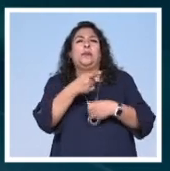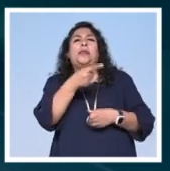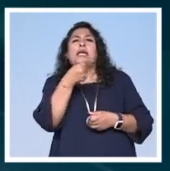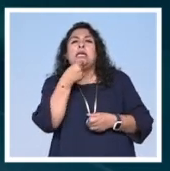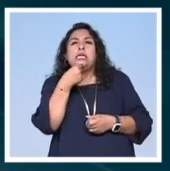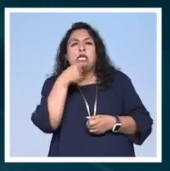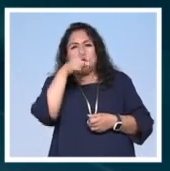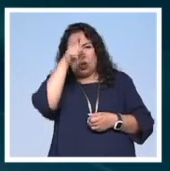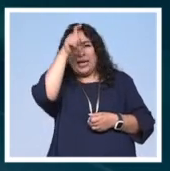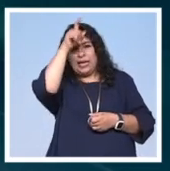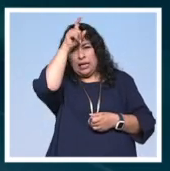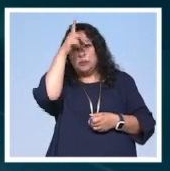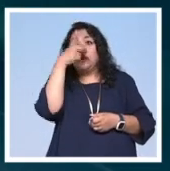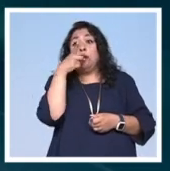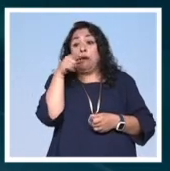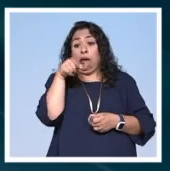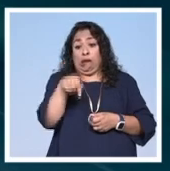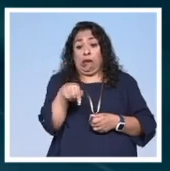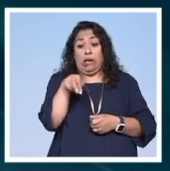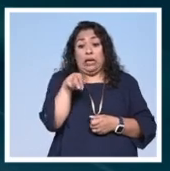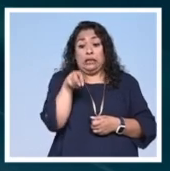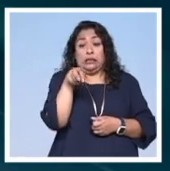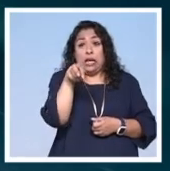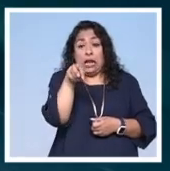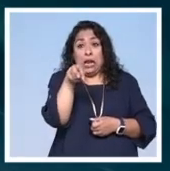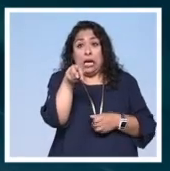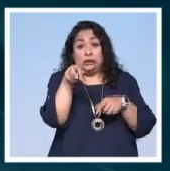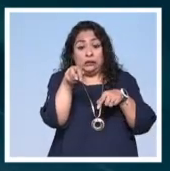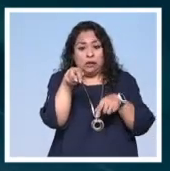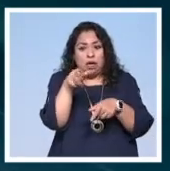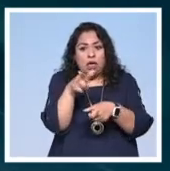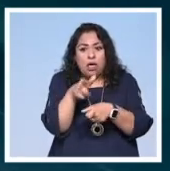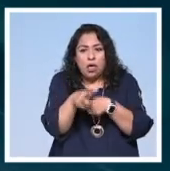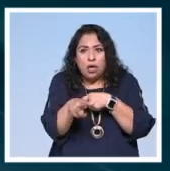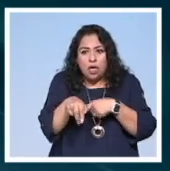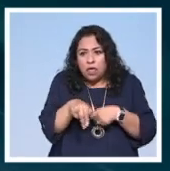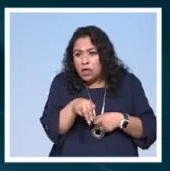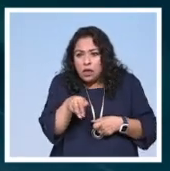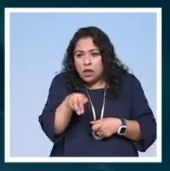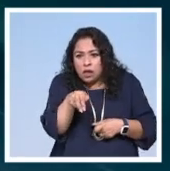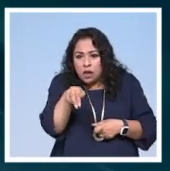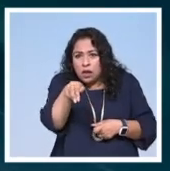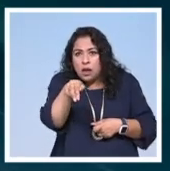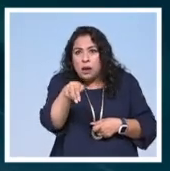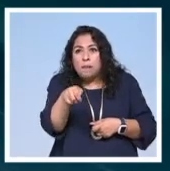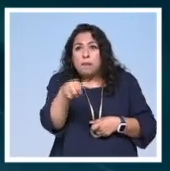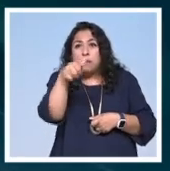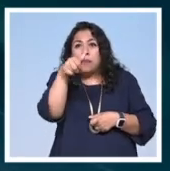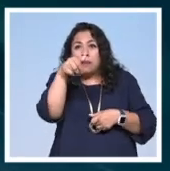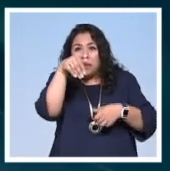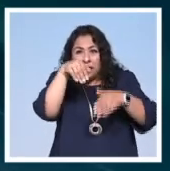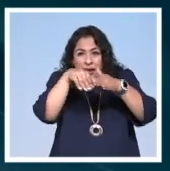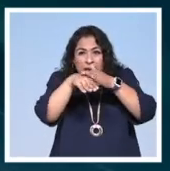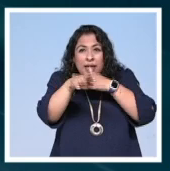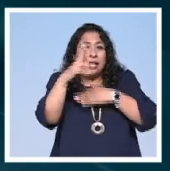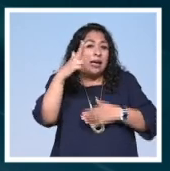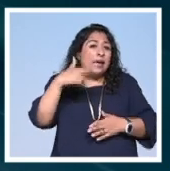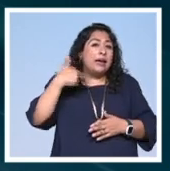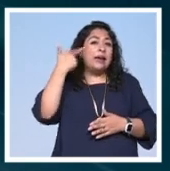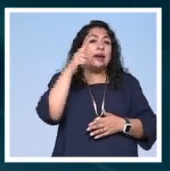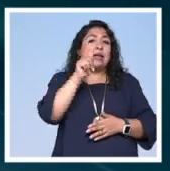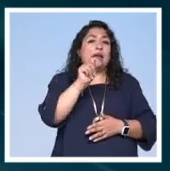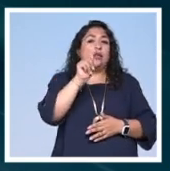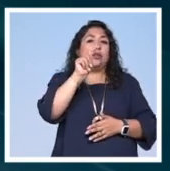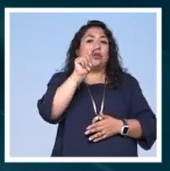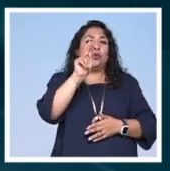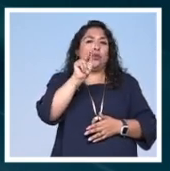niño egipcio dijo aquí hay unas escaleras Y entonces descubrieron el pasadizo que los llevó a la primera cámara del rey tutancamon Entonces